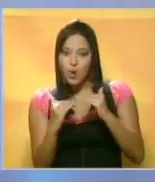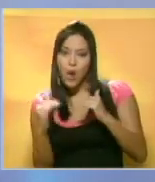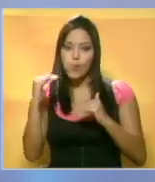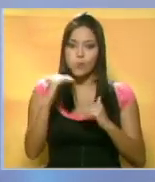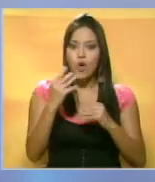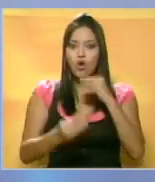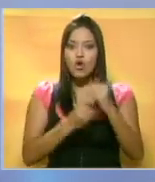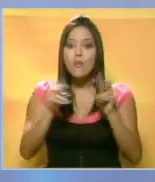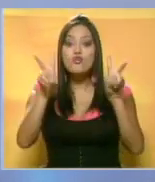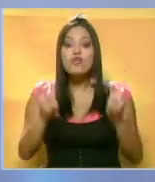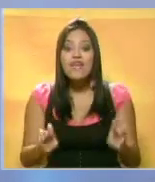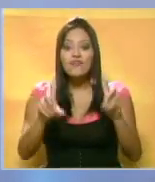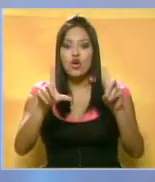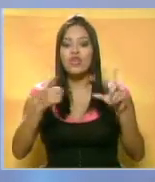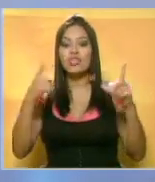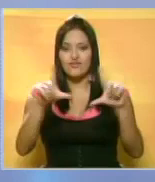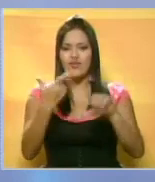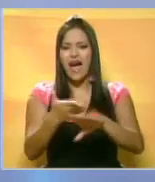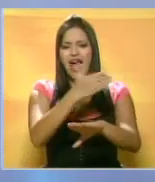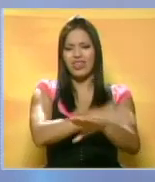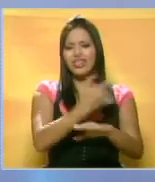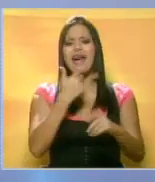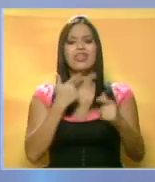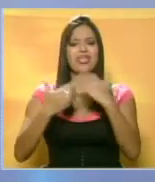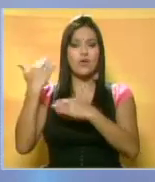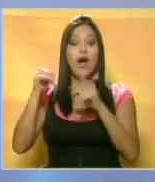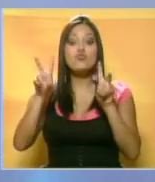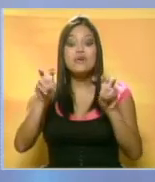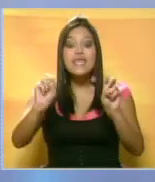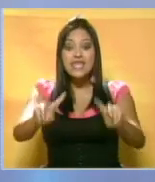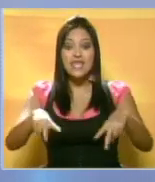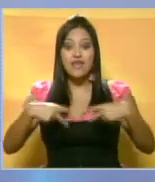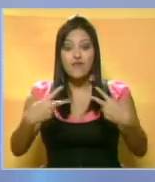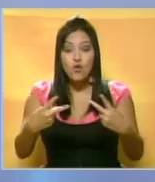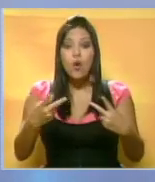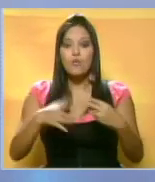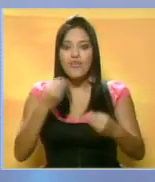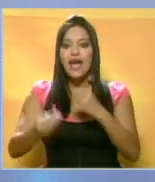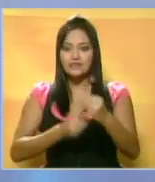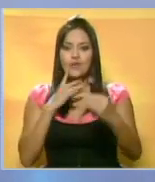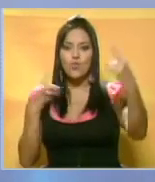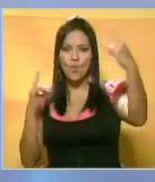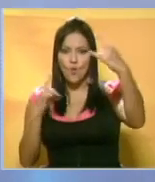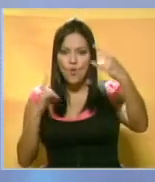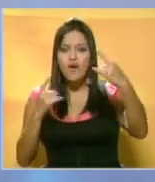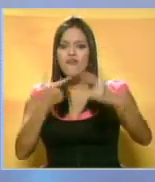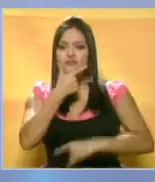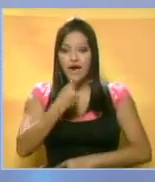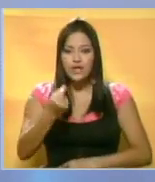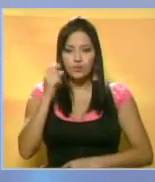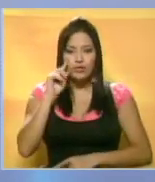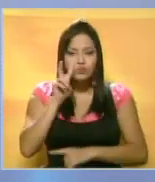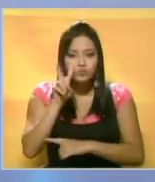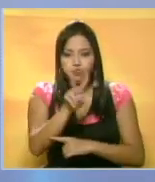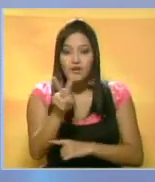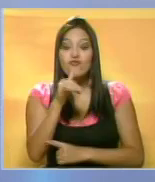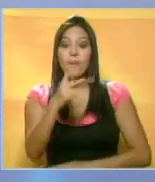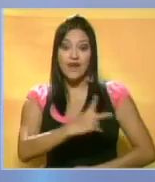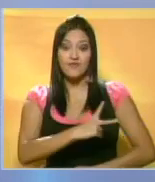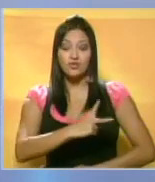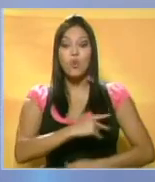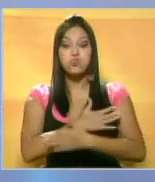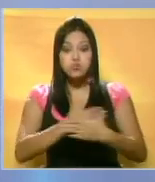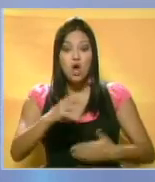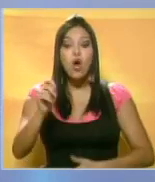la migración de la televisión analógica a digital cuando el público tenga acceso a los decodificadores necesarios para ver la señal digital benevision estará